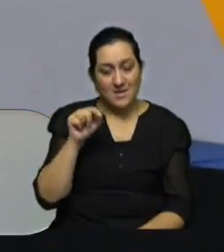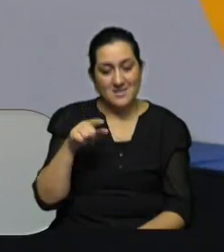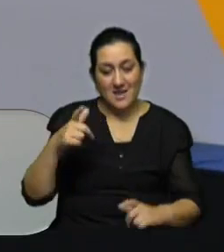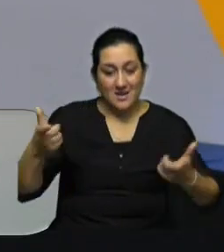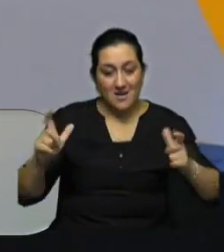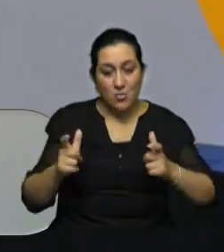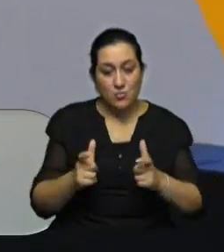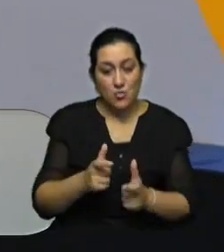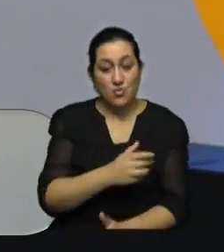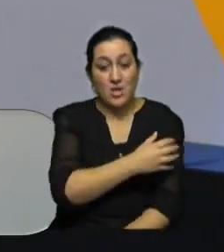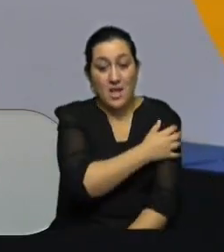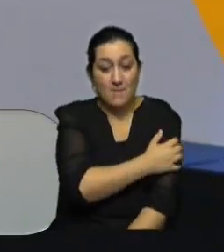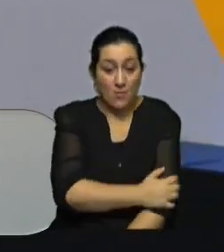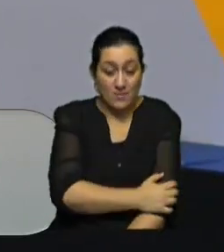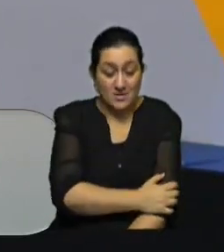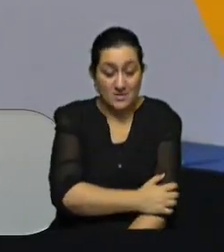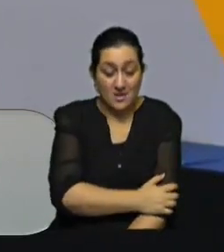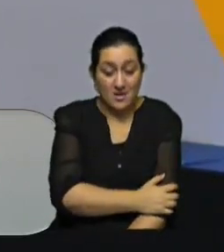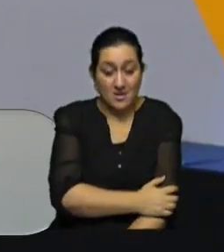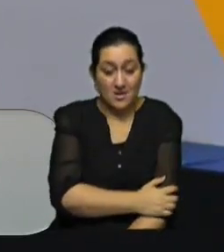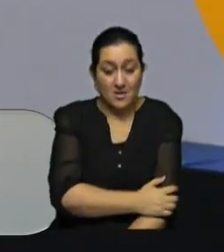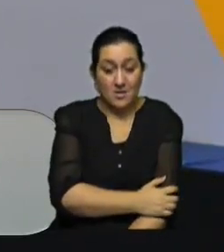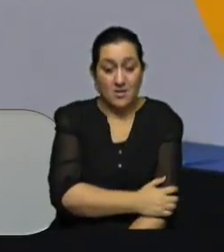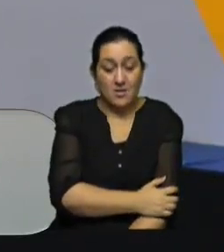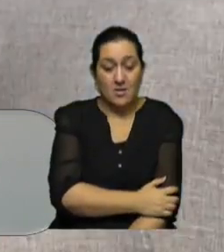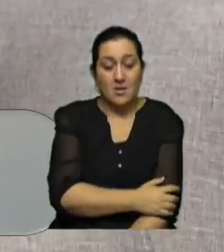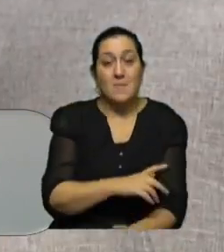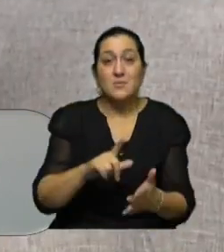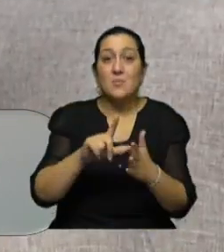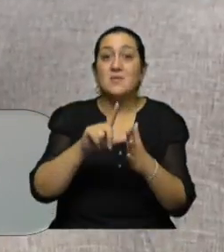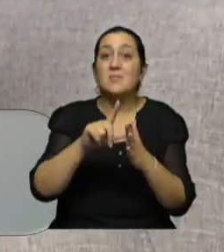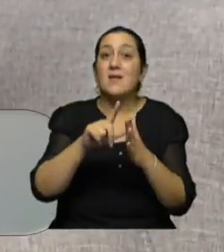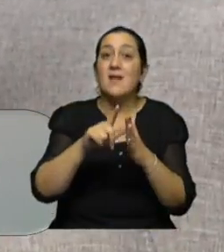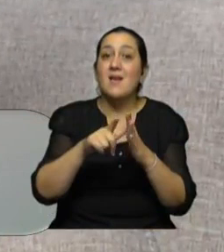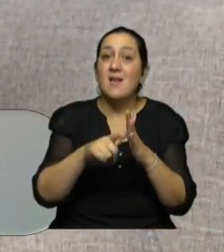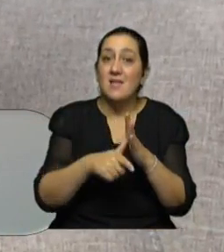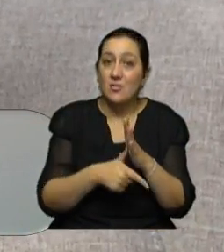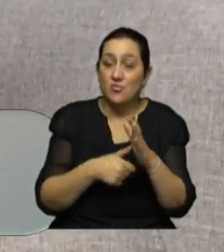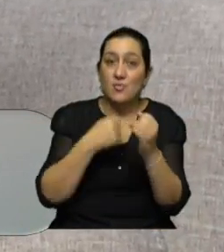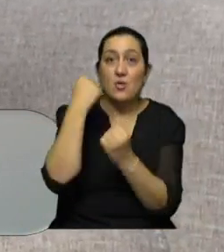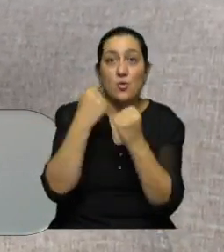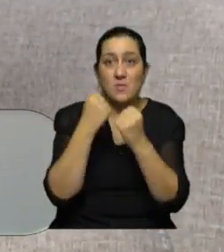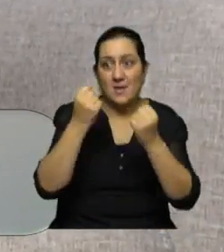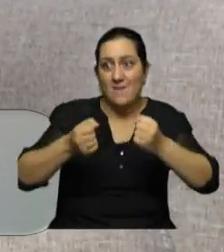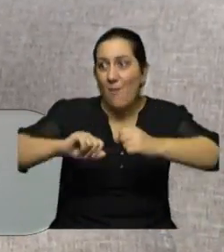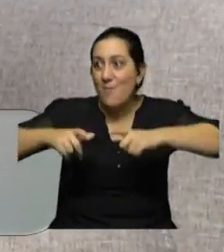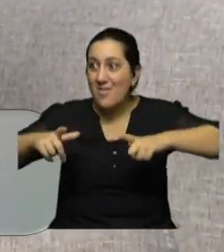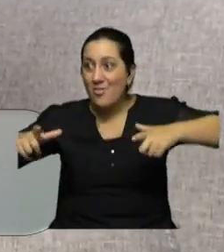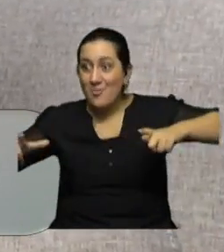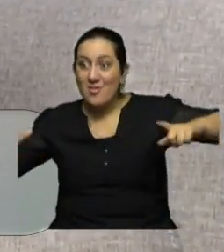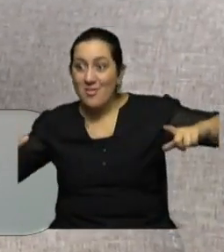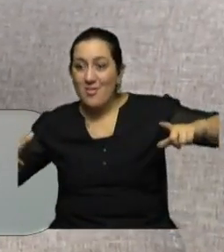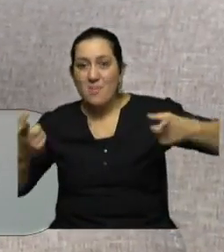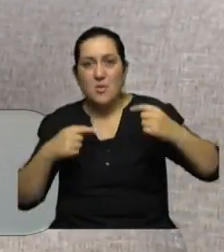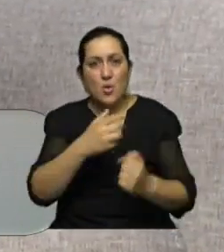de la pobreza que había aumentado mucho en 2020 se empezó a enlentecer. Entonces, en una economía que también va a generar menos